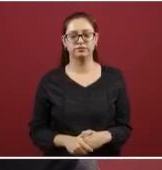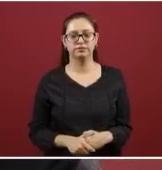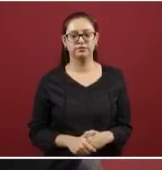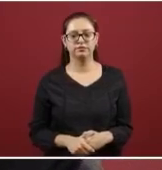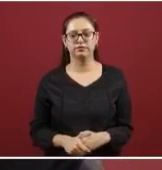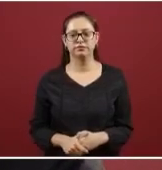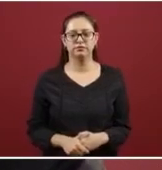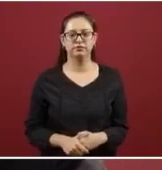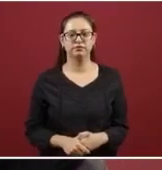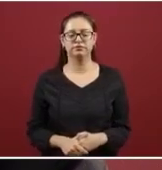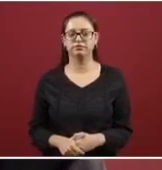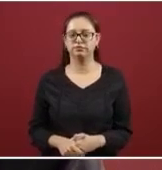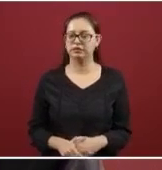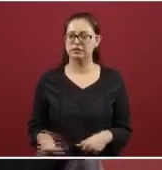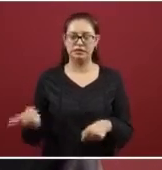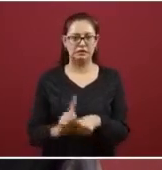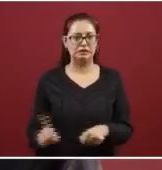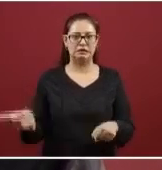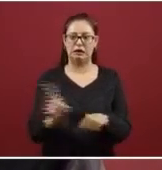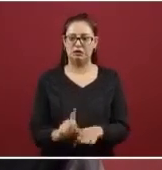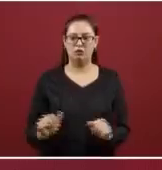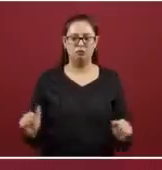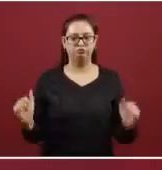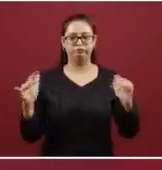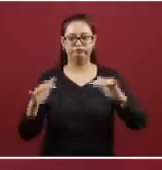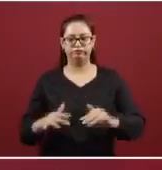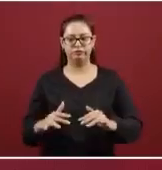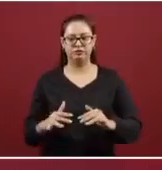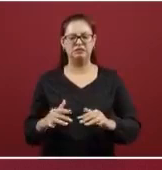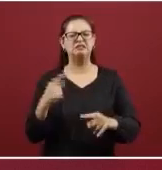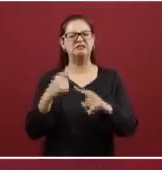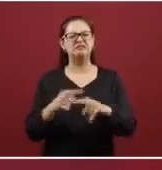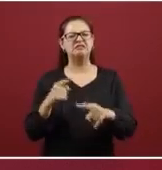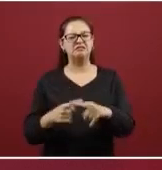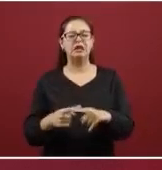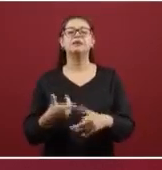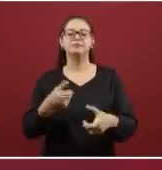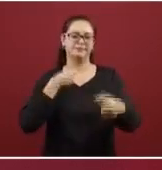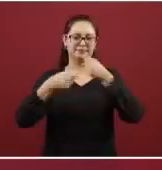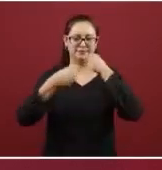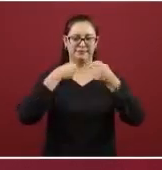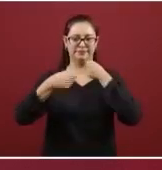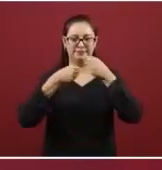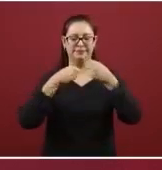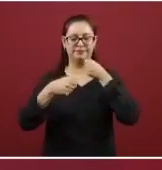este encuentro con los periodistas,